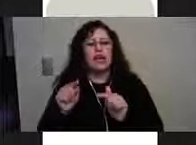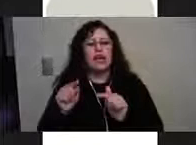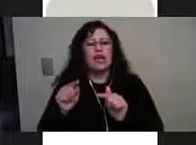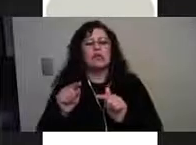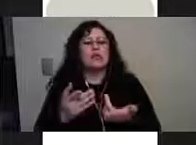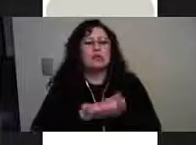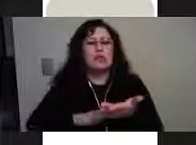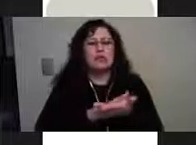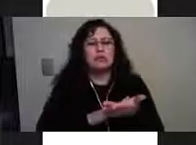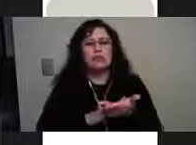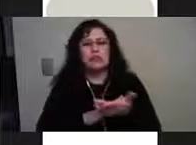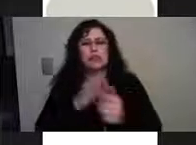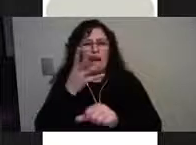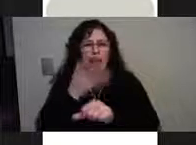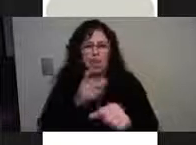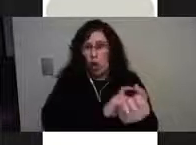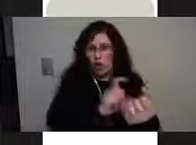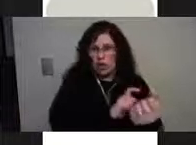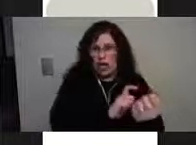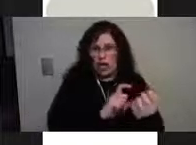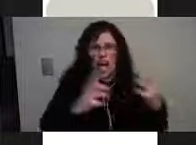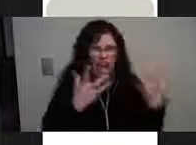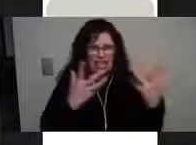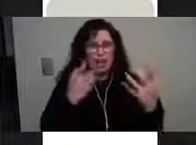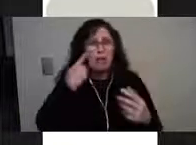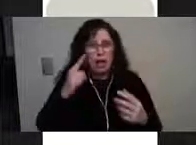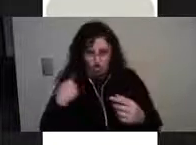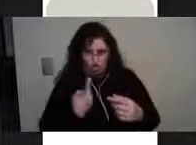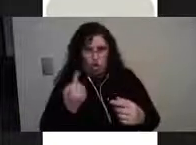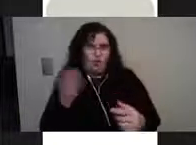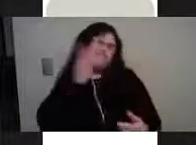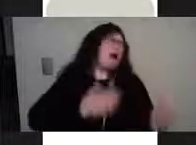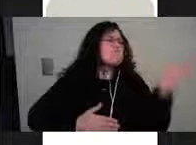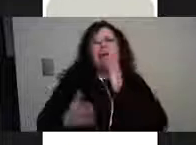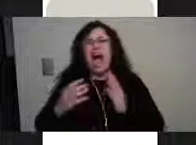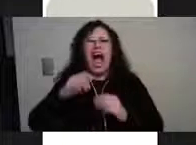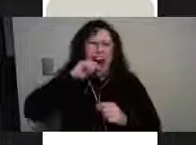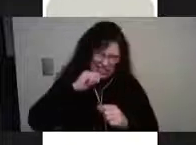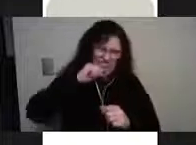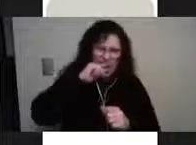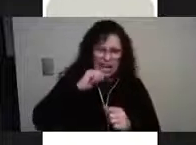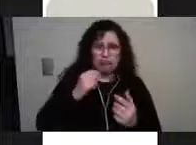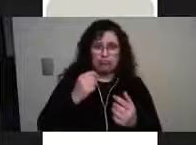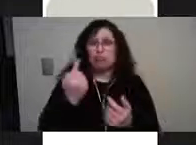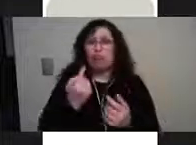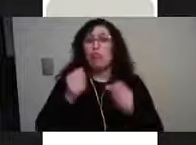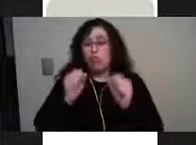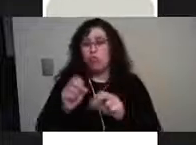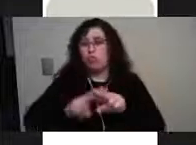encontrar conductas como autoagresivas, ya, como por ejemplo golpearse la cara o morderse, que responden un poco